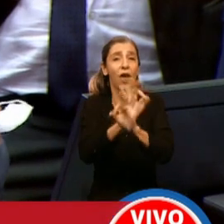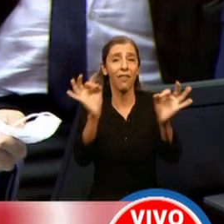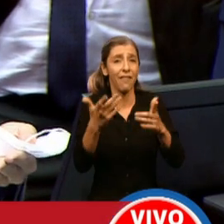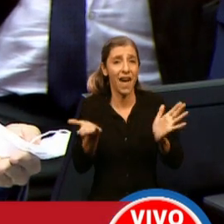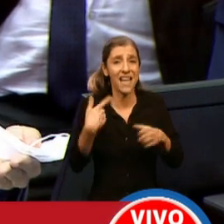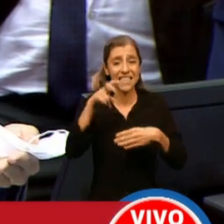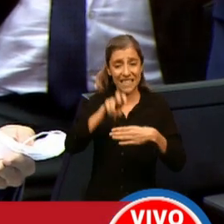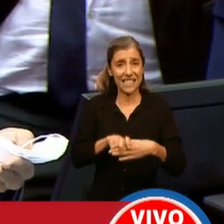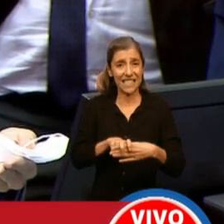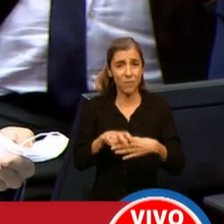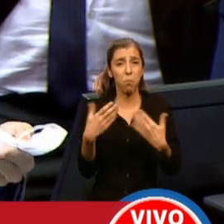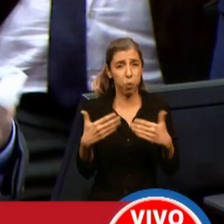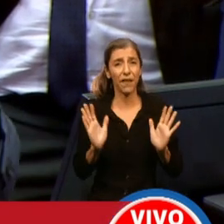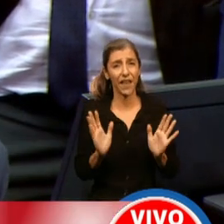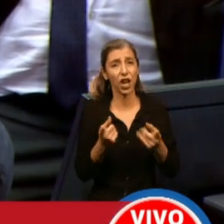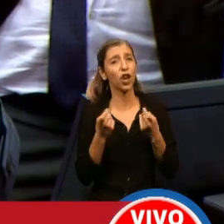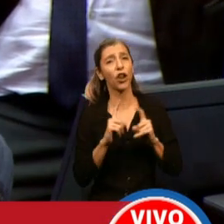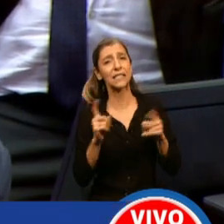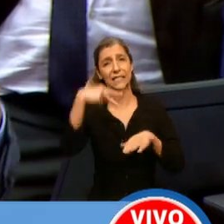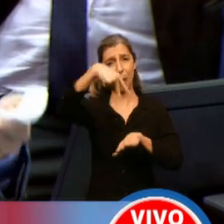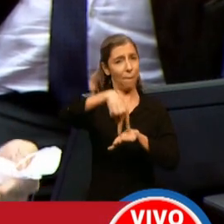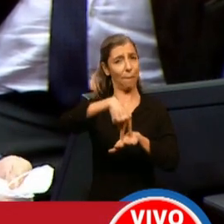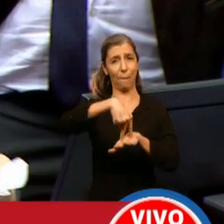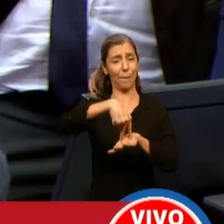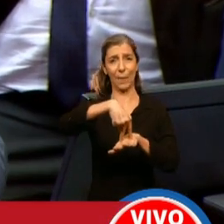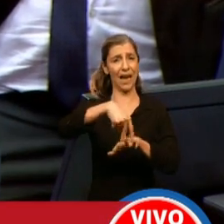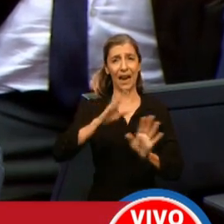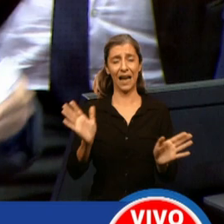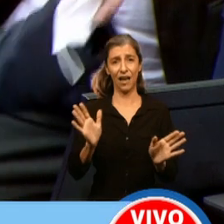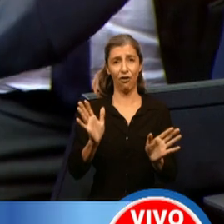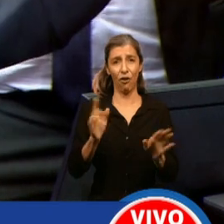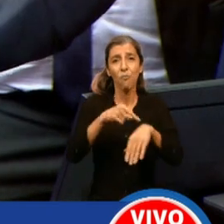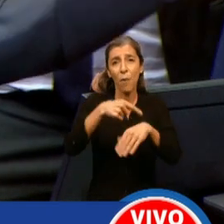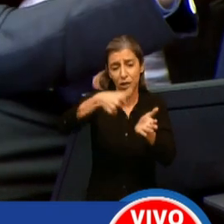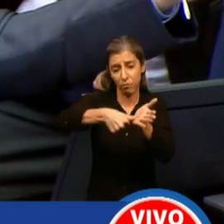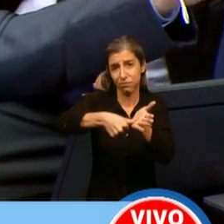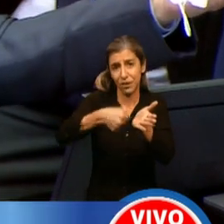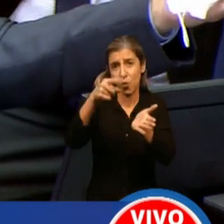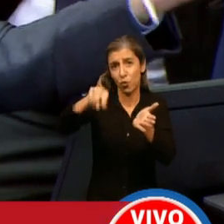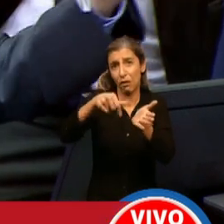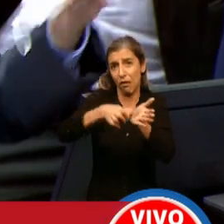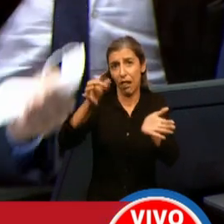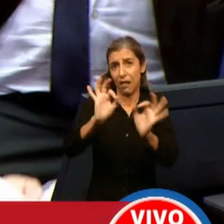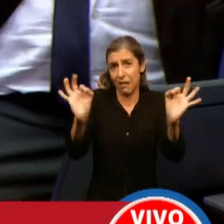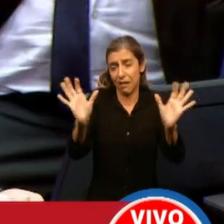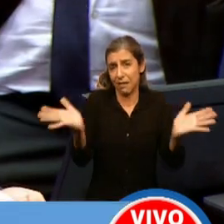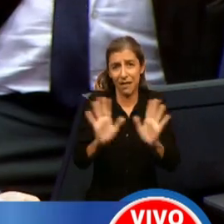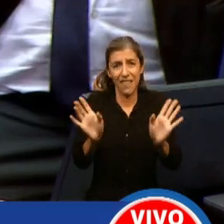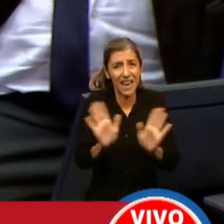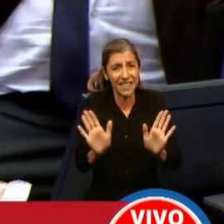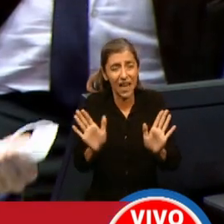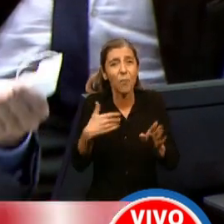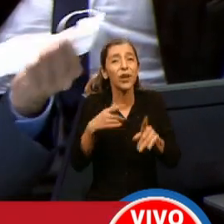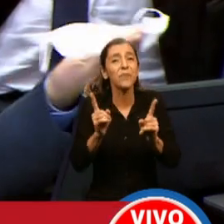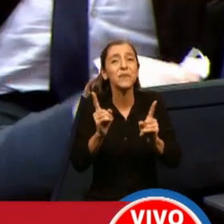no no tienen la necesidad como cuando el quórum marca con el otro tablero con el tablero antiguo